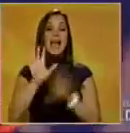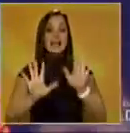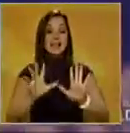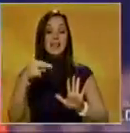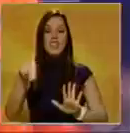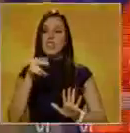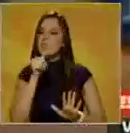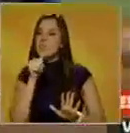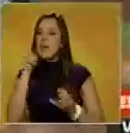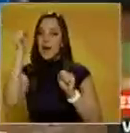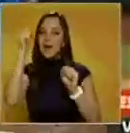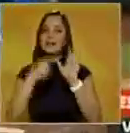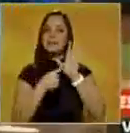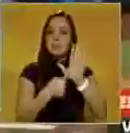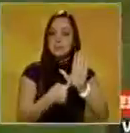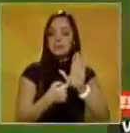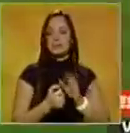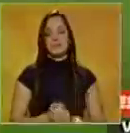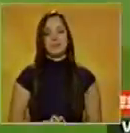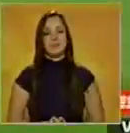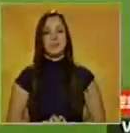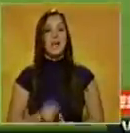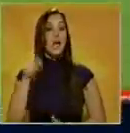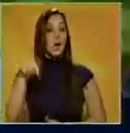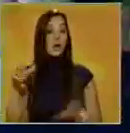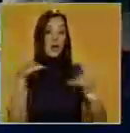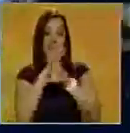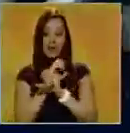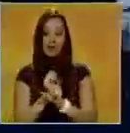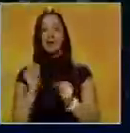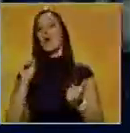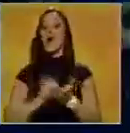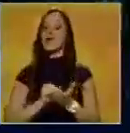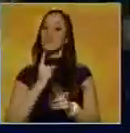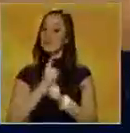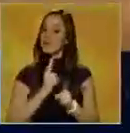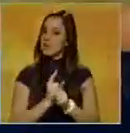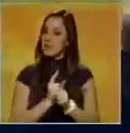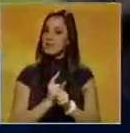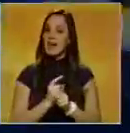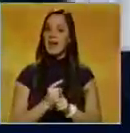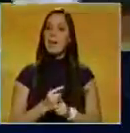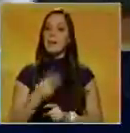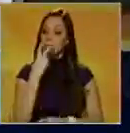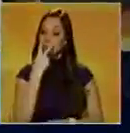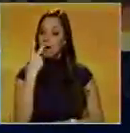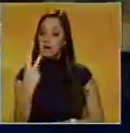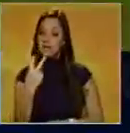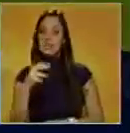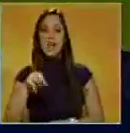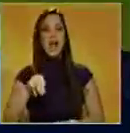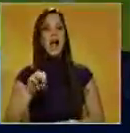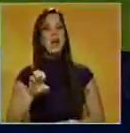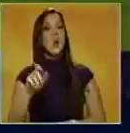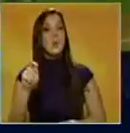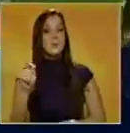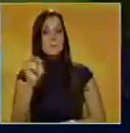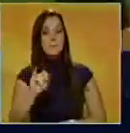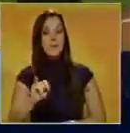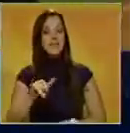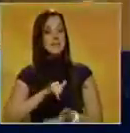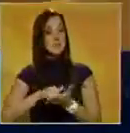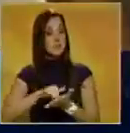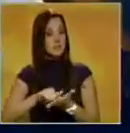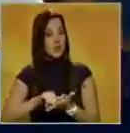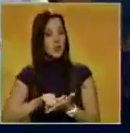de noviembre. Seguimos con béisbol porque esta noche se reanuda la Serie Mundial cuando los Reales de Kansas City visiten a los Mets de Nueva York en el City Field.